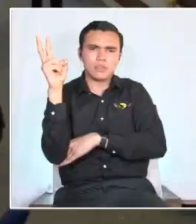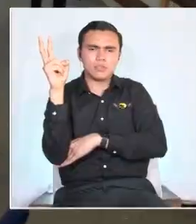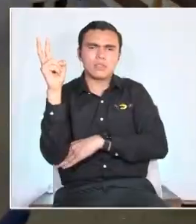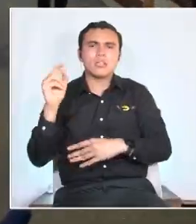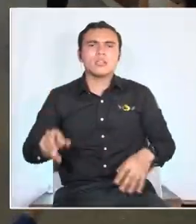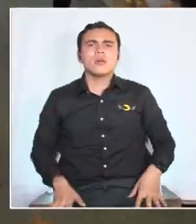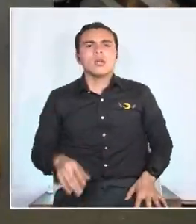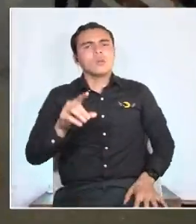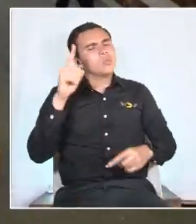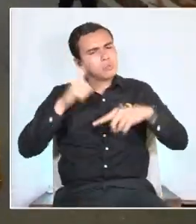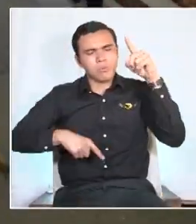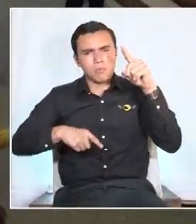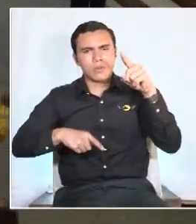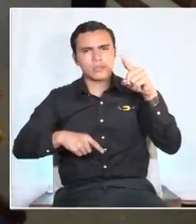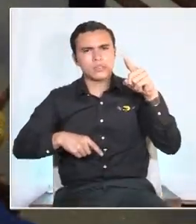So, tú no puedes